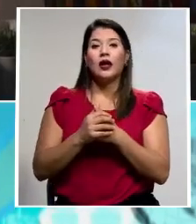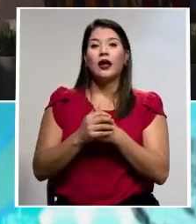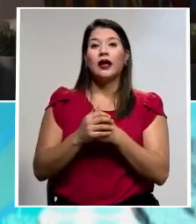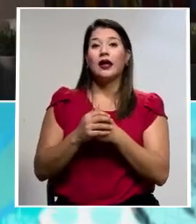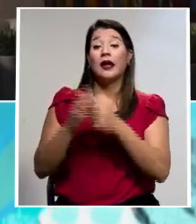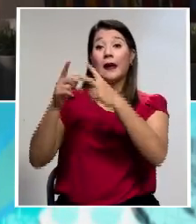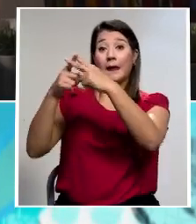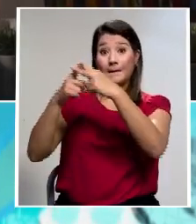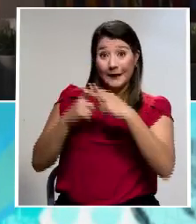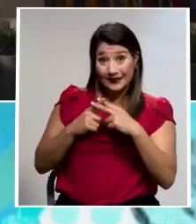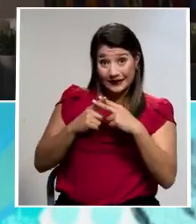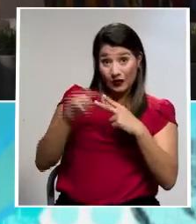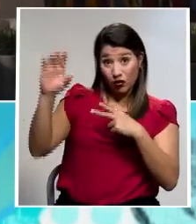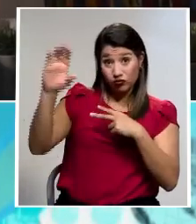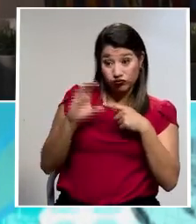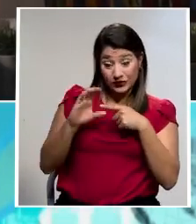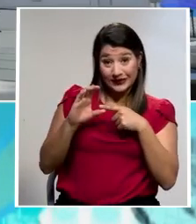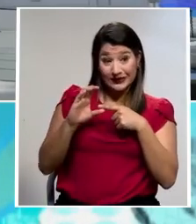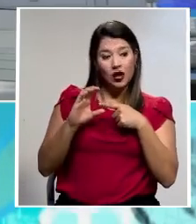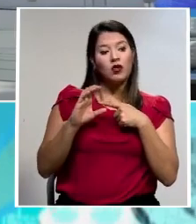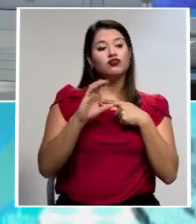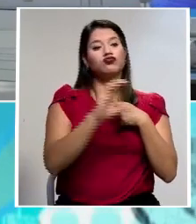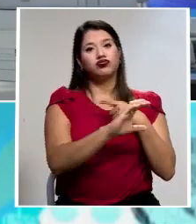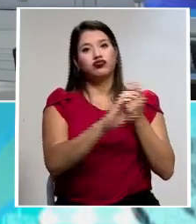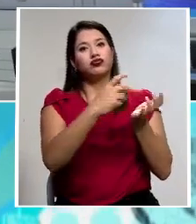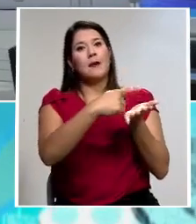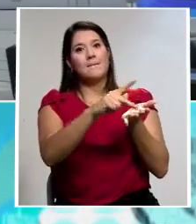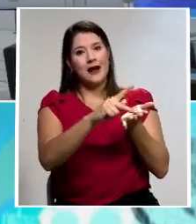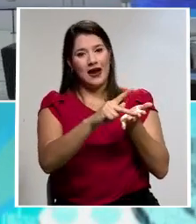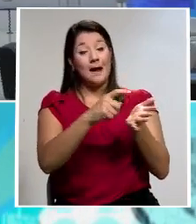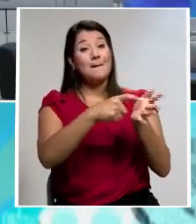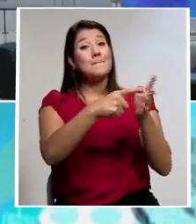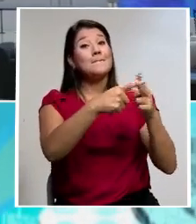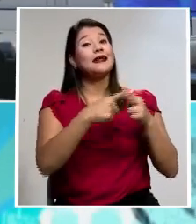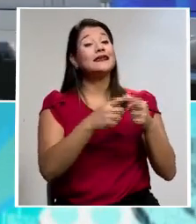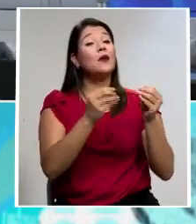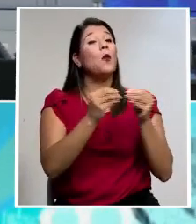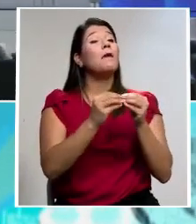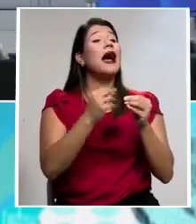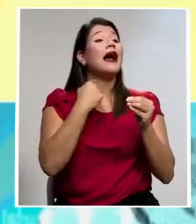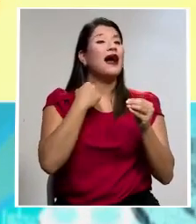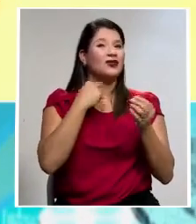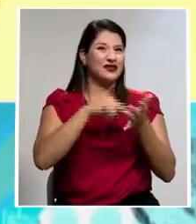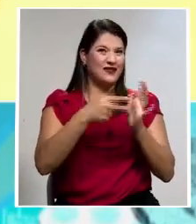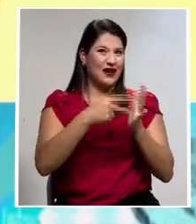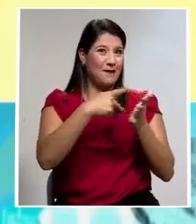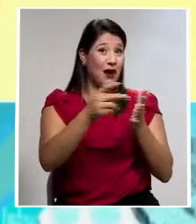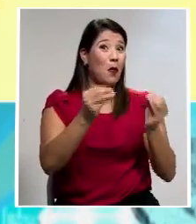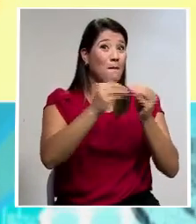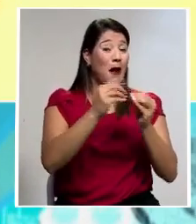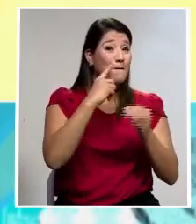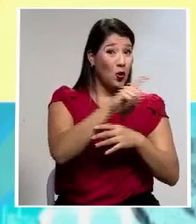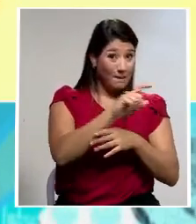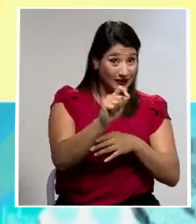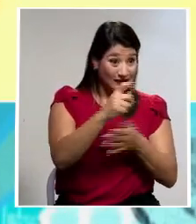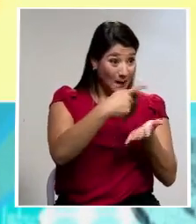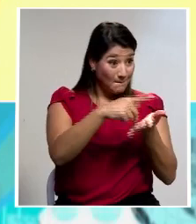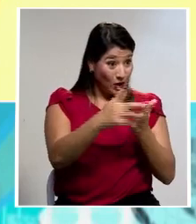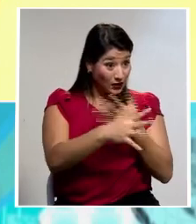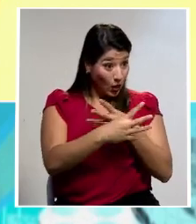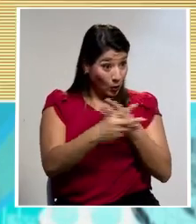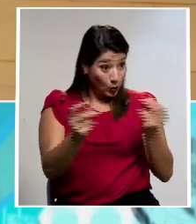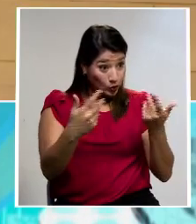por la deuda a más largo plazo y que sea más barata a la que tenemos actualmente. Pero bueno, en cuanto al ambiente, los